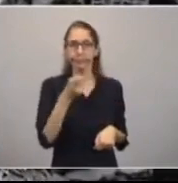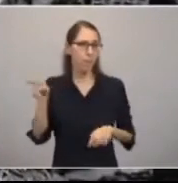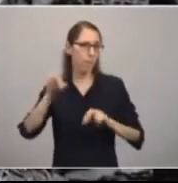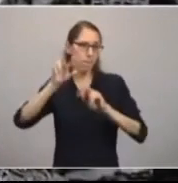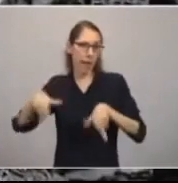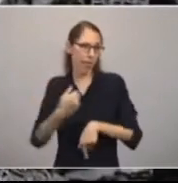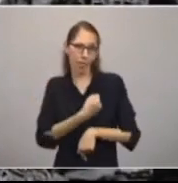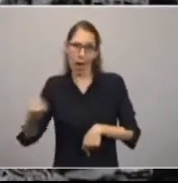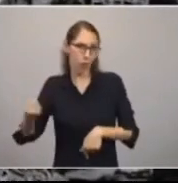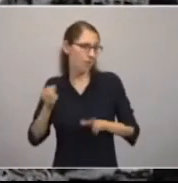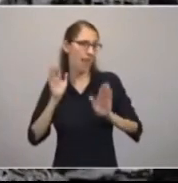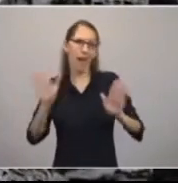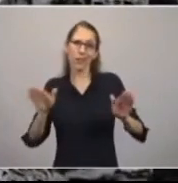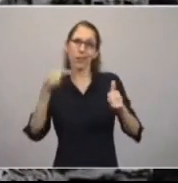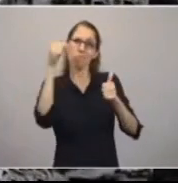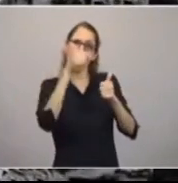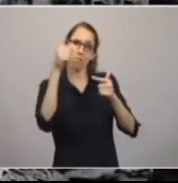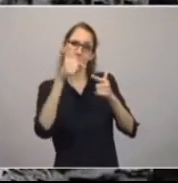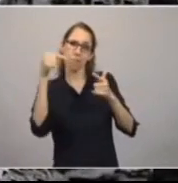Plan de ajuste clásico.